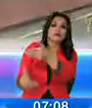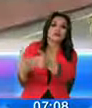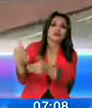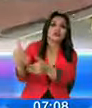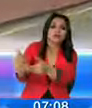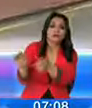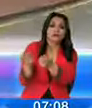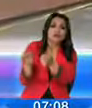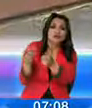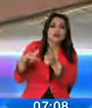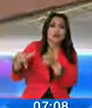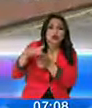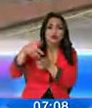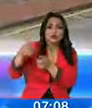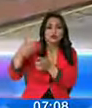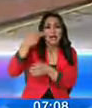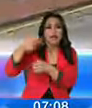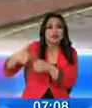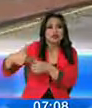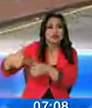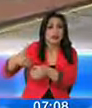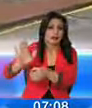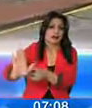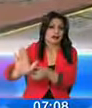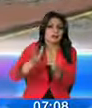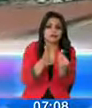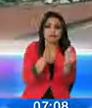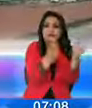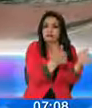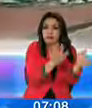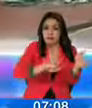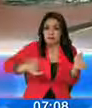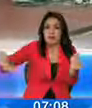para manejar los combustibles. Los combustibles no están